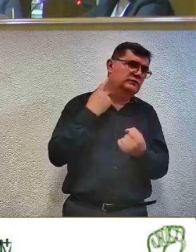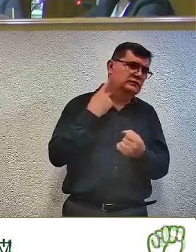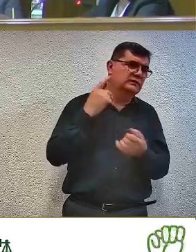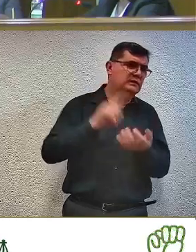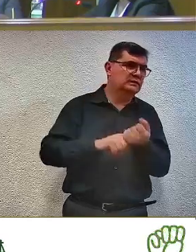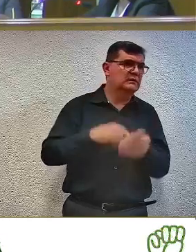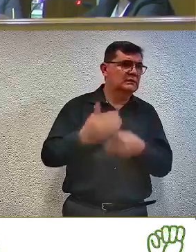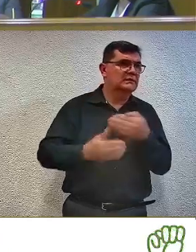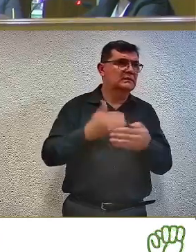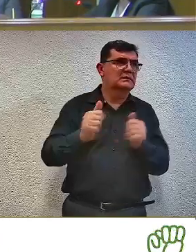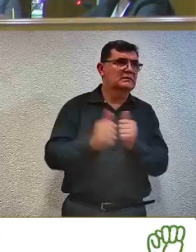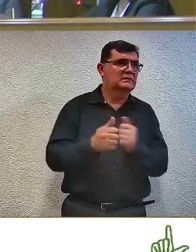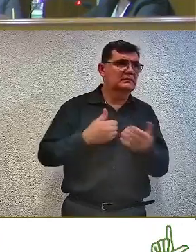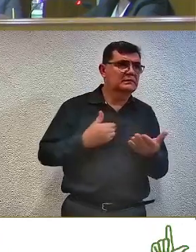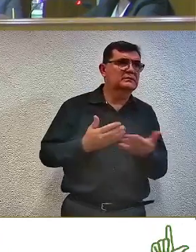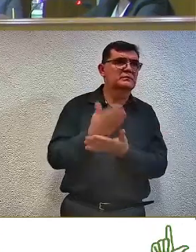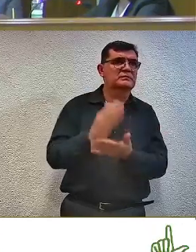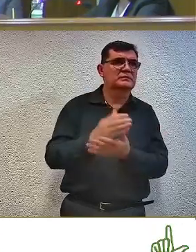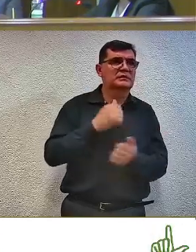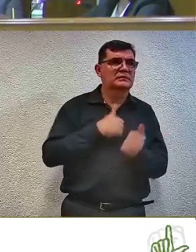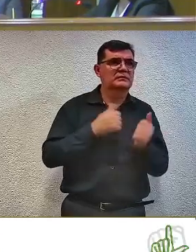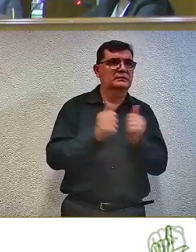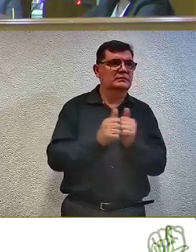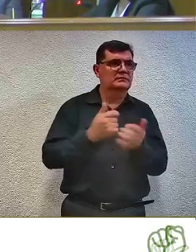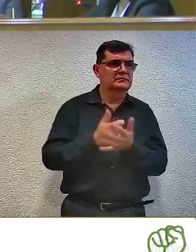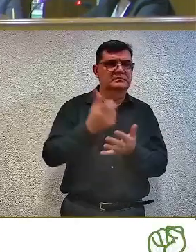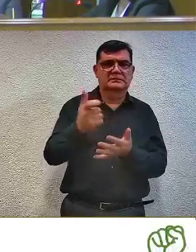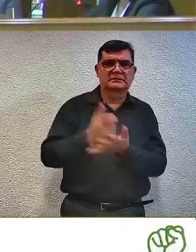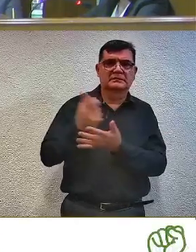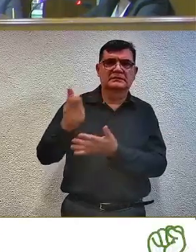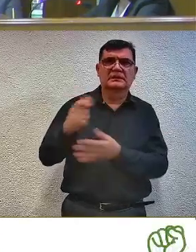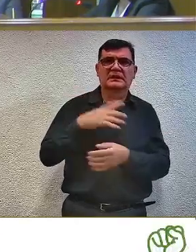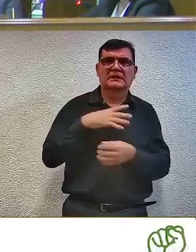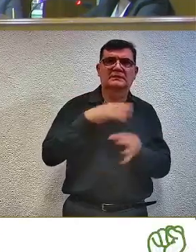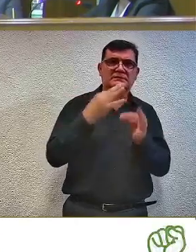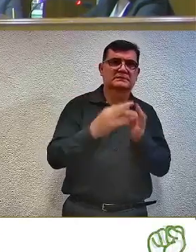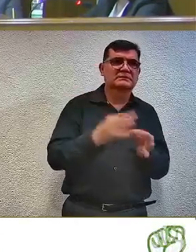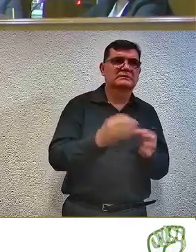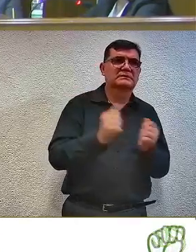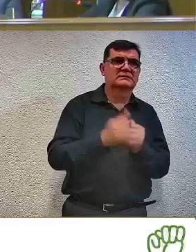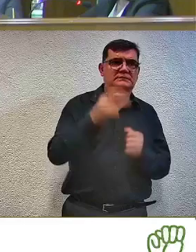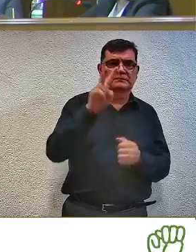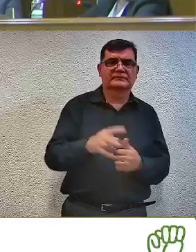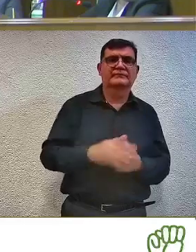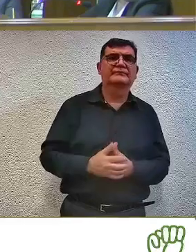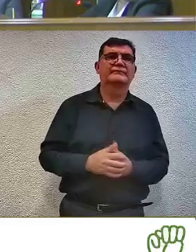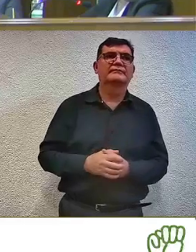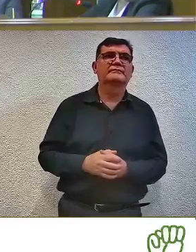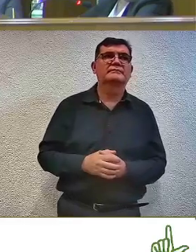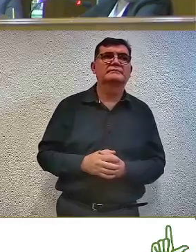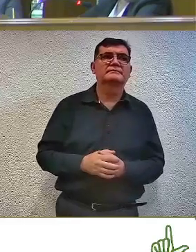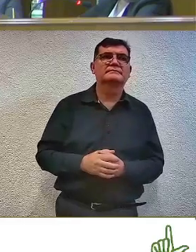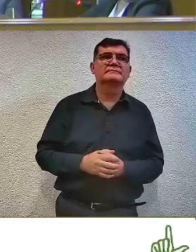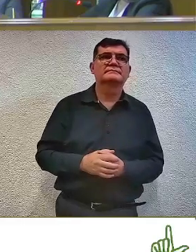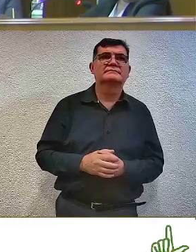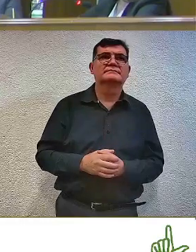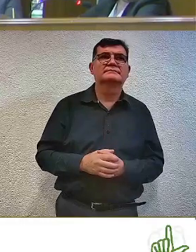acceda a las prerrogativas que por financiamiento público le corresponden y que le son adeudadas.